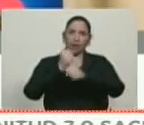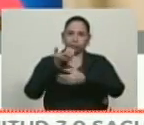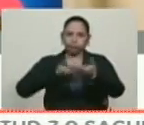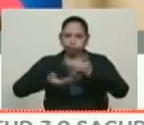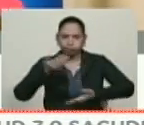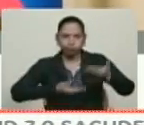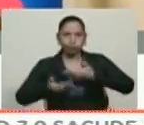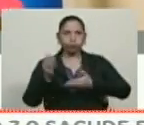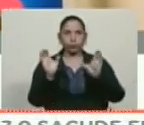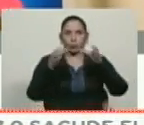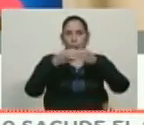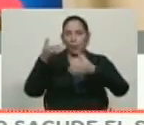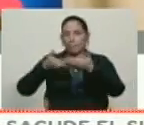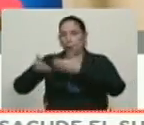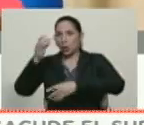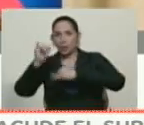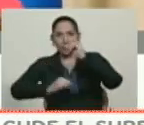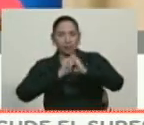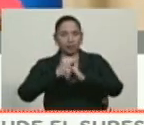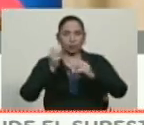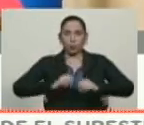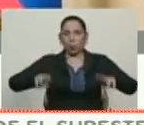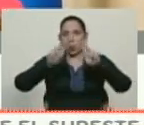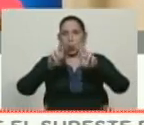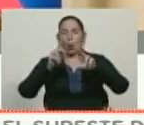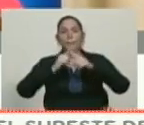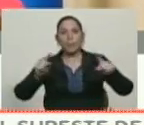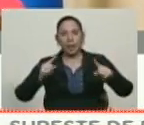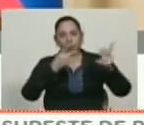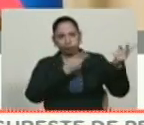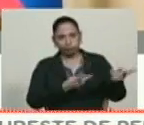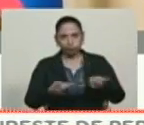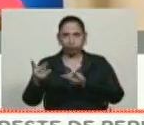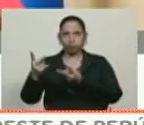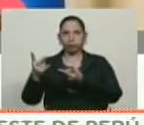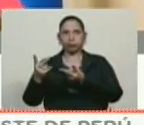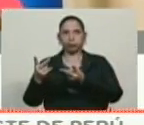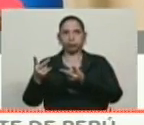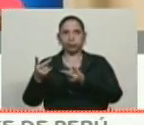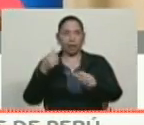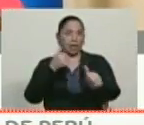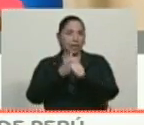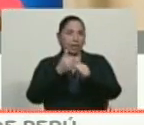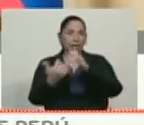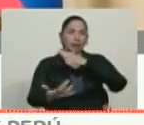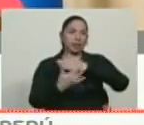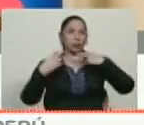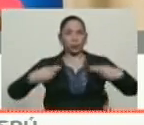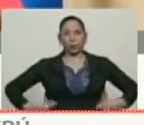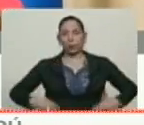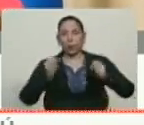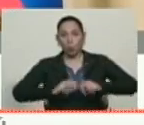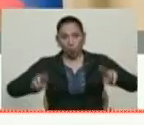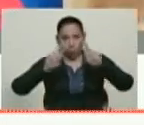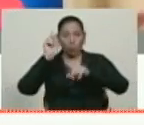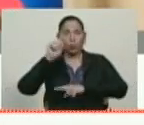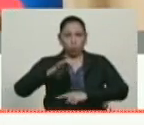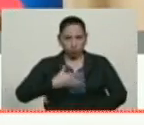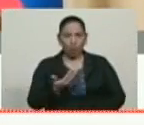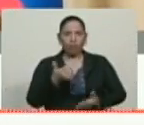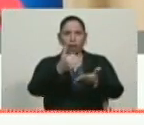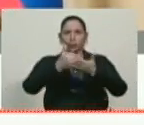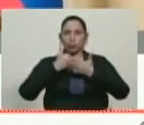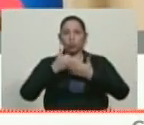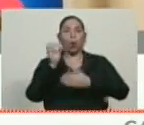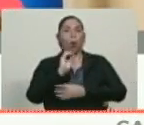agencias de cooperación internacional de las Naciones Unidas para recibir asistencia técnico-humanitaria a través de las Naciones Unidas o a través